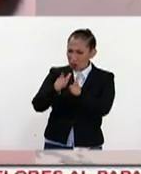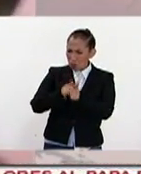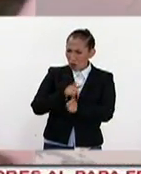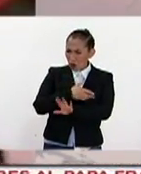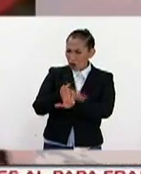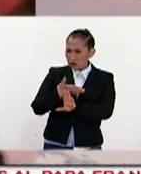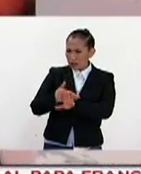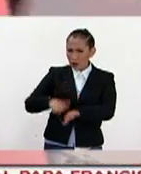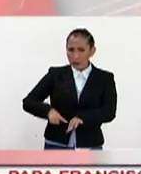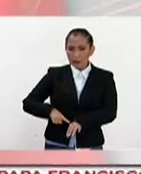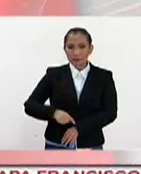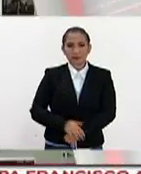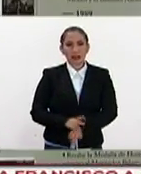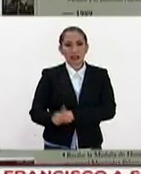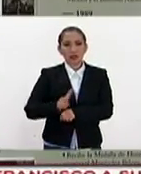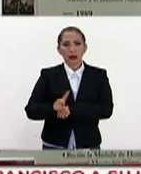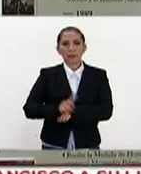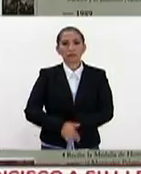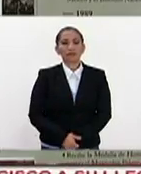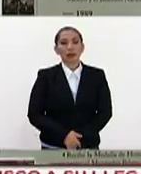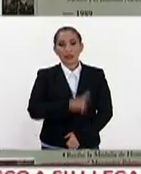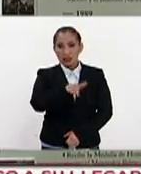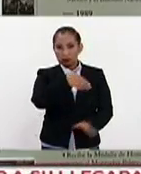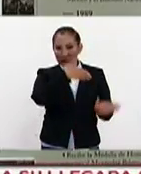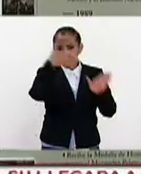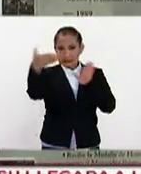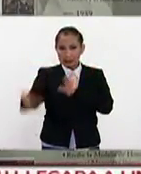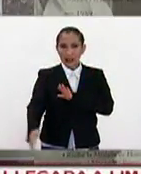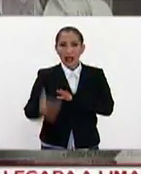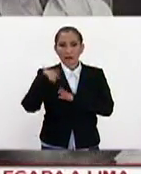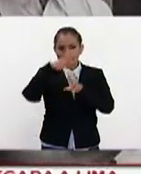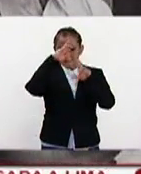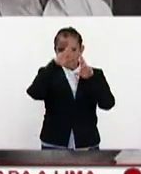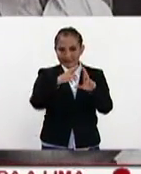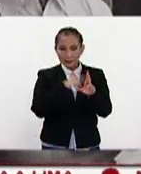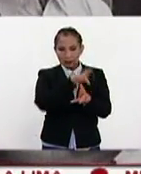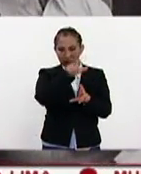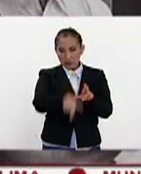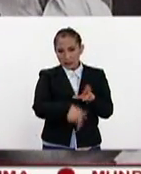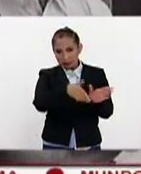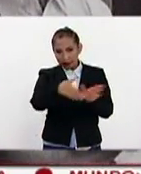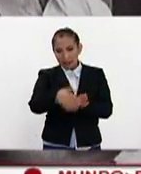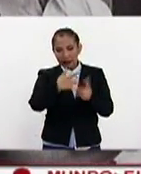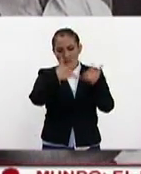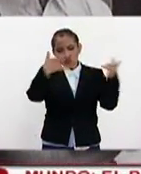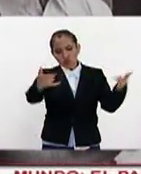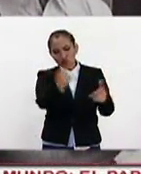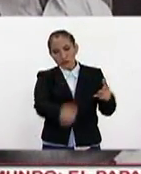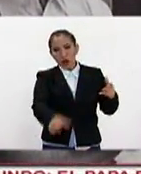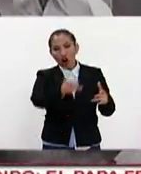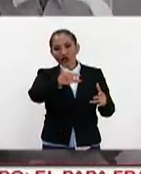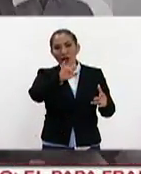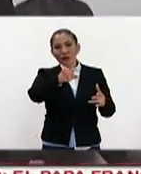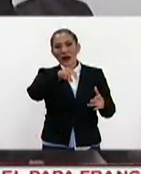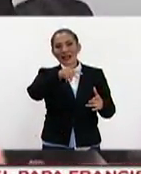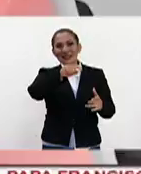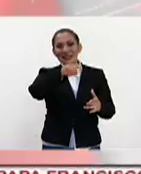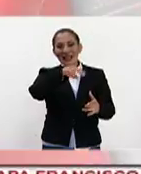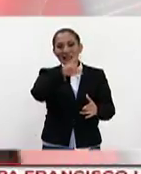en Venezuela. Más adelante, en un homenaje póstumo, recuerdan al historiador José Luis